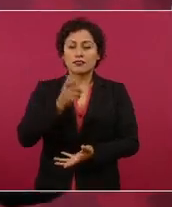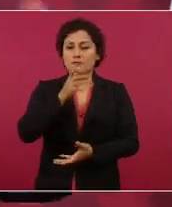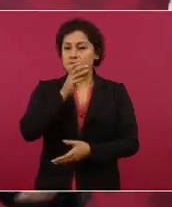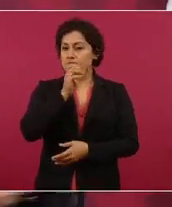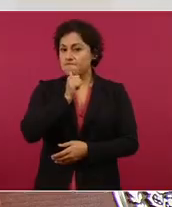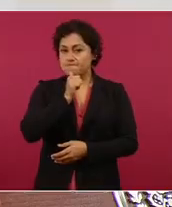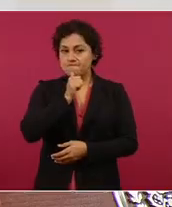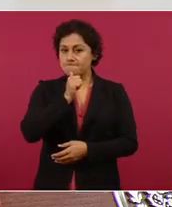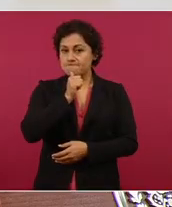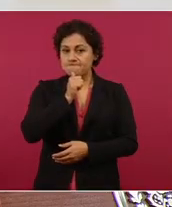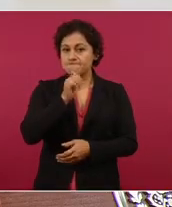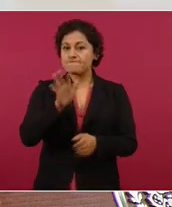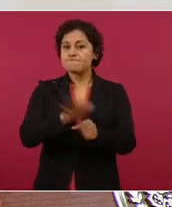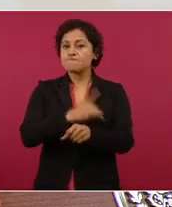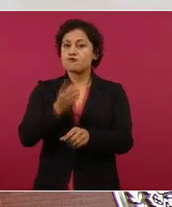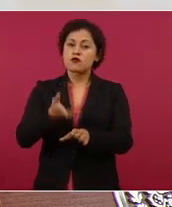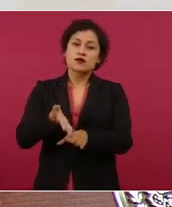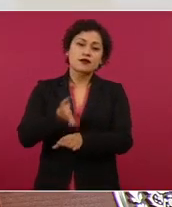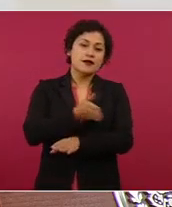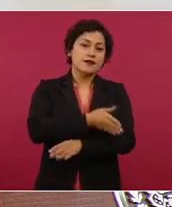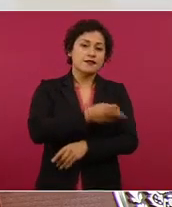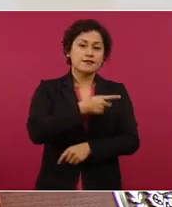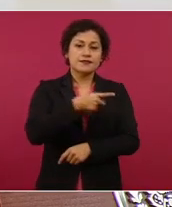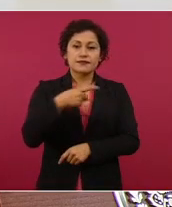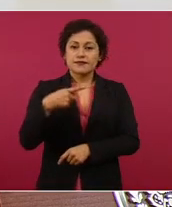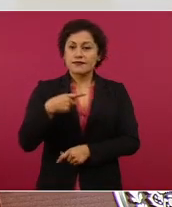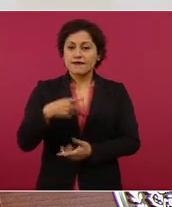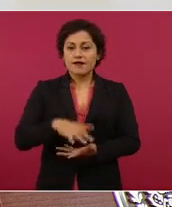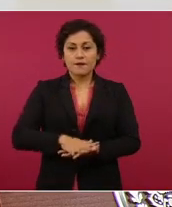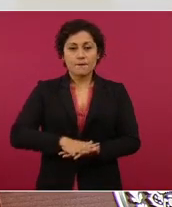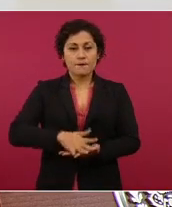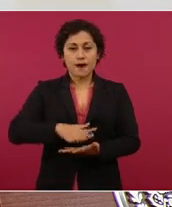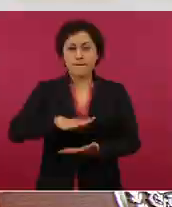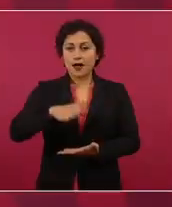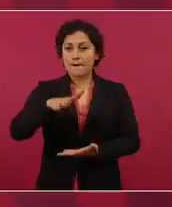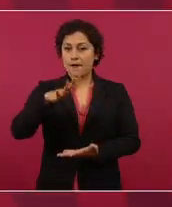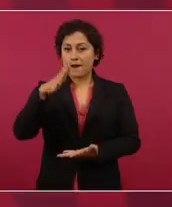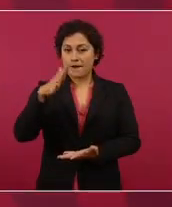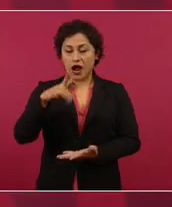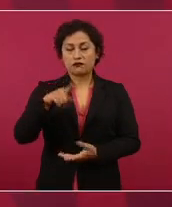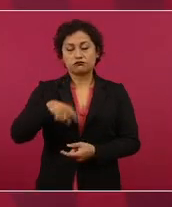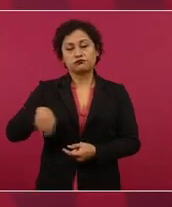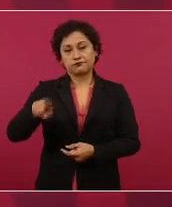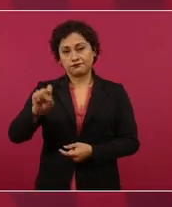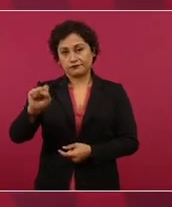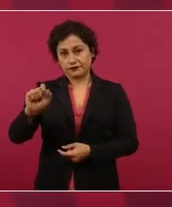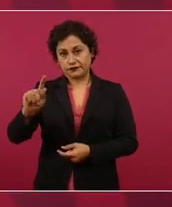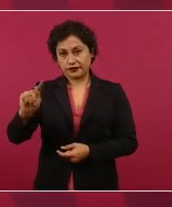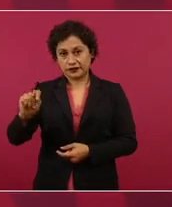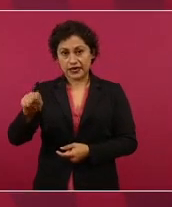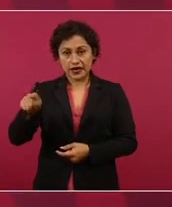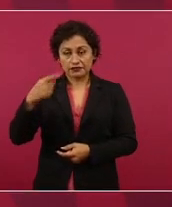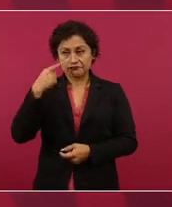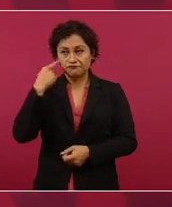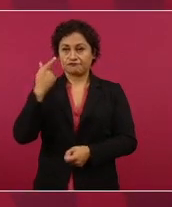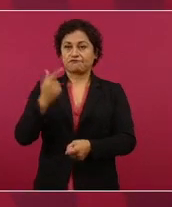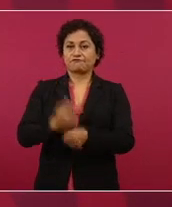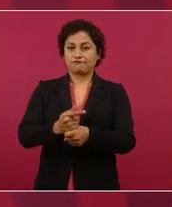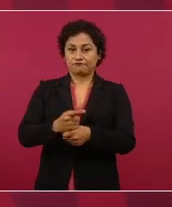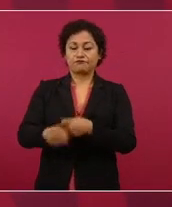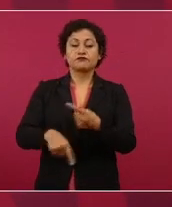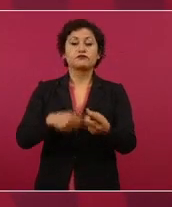con deudas en el SAT, en